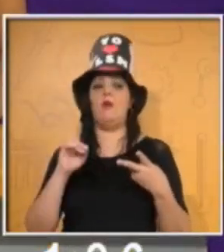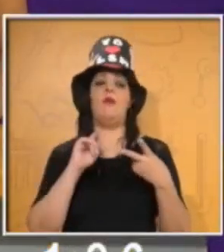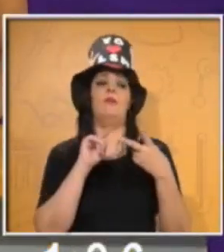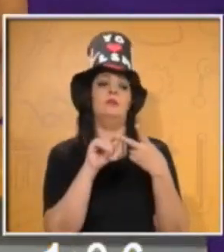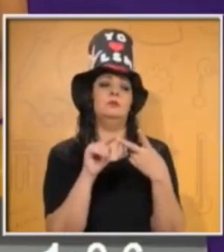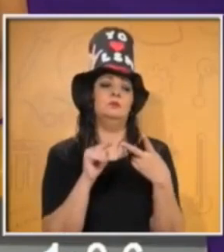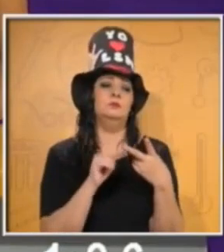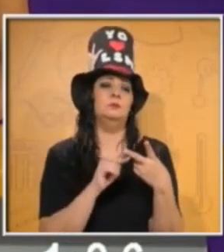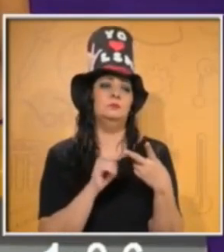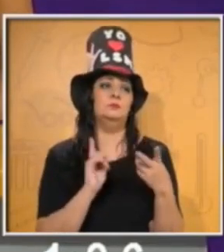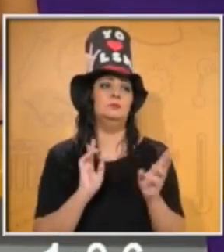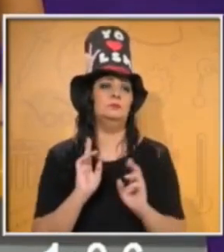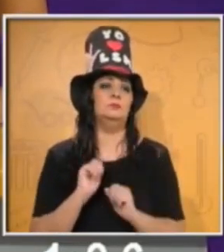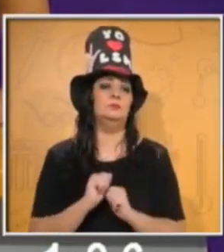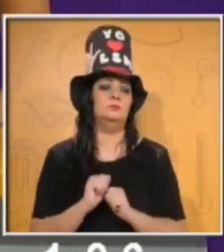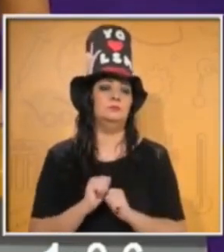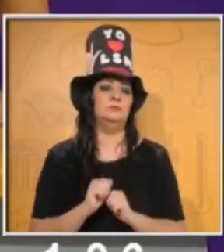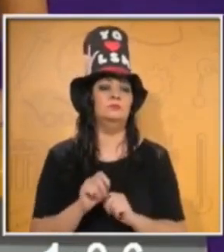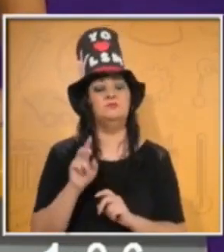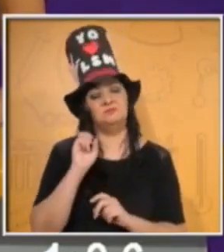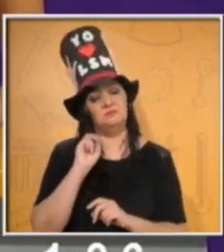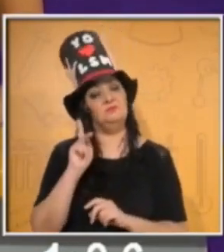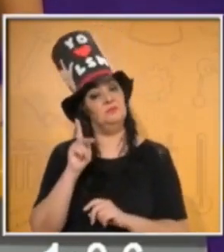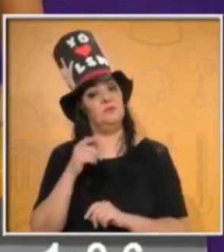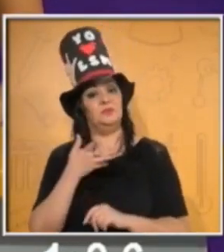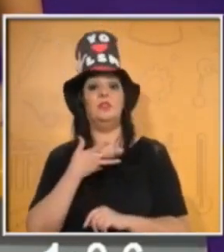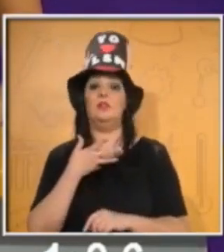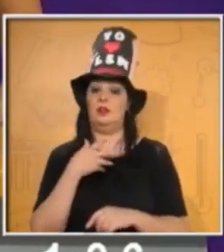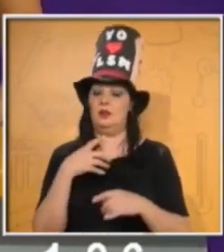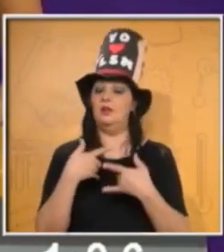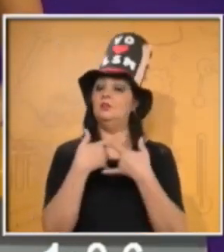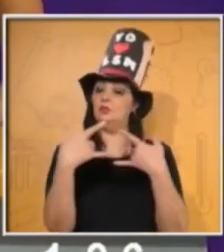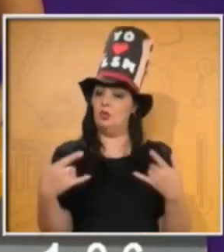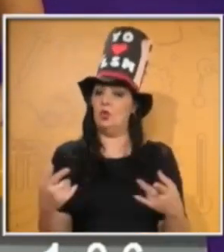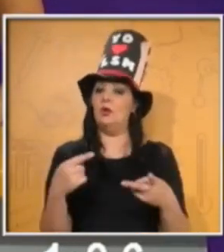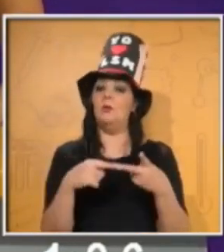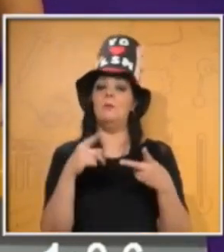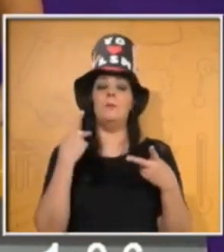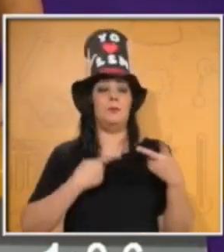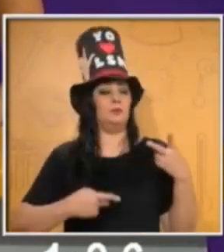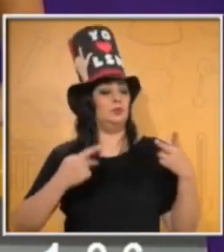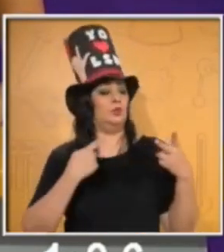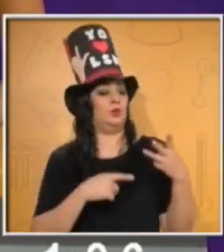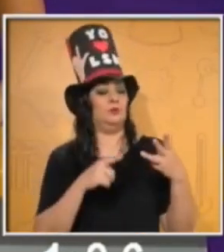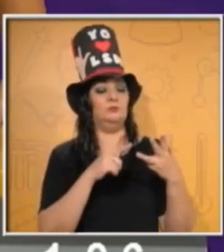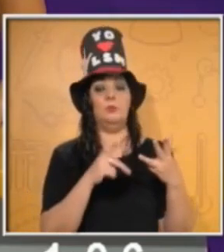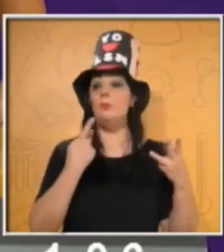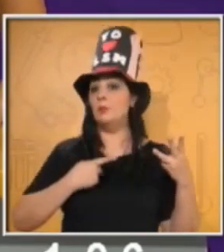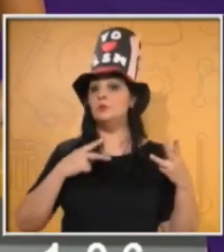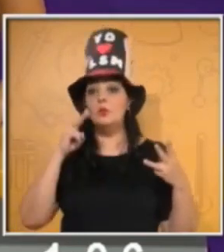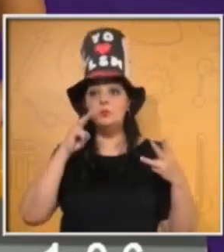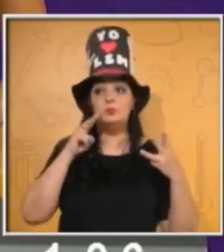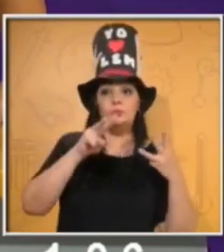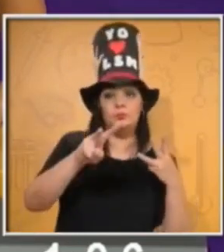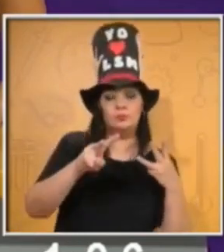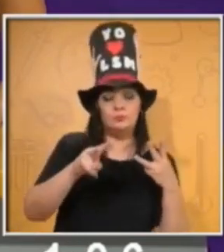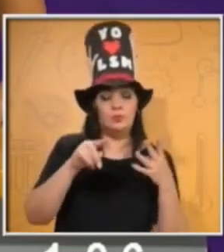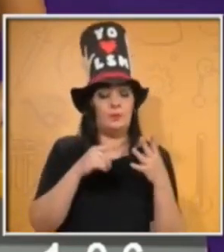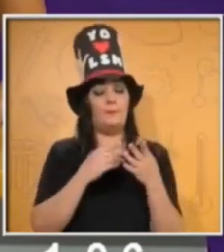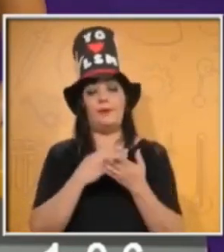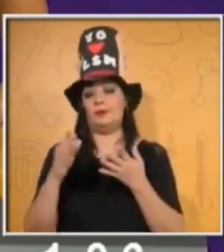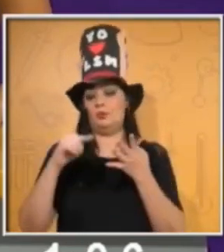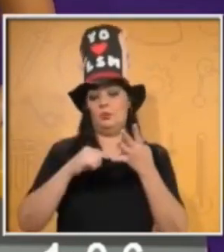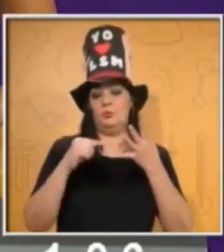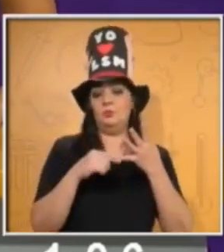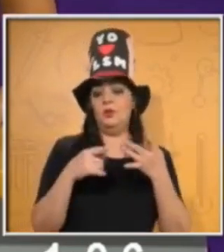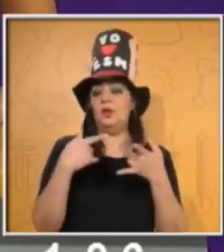a descubrirlo. Tienen en común historia, personajes, la audiencia y un texto previo en el que se basa la